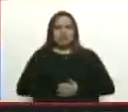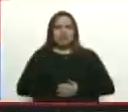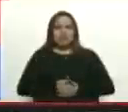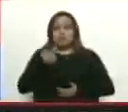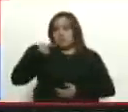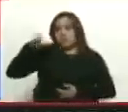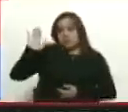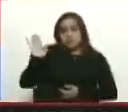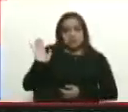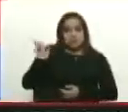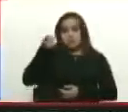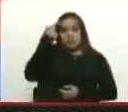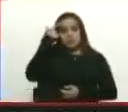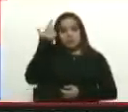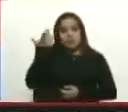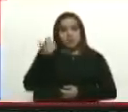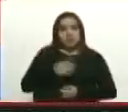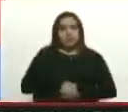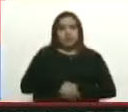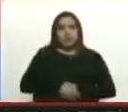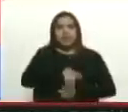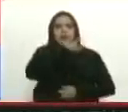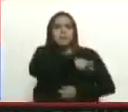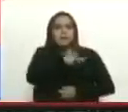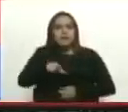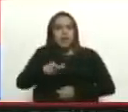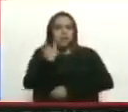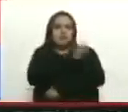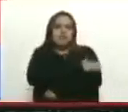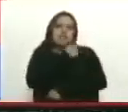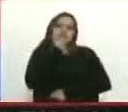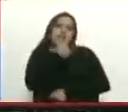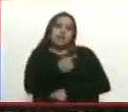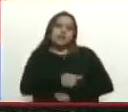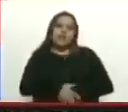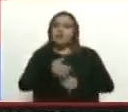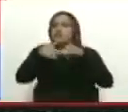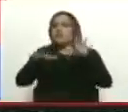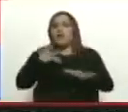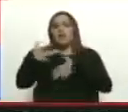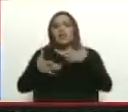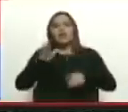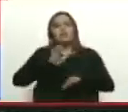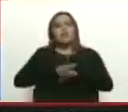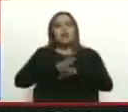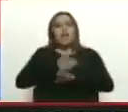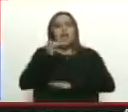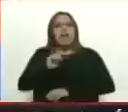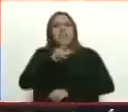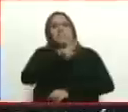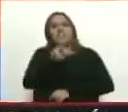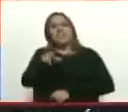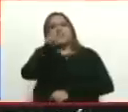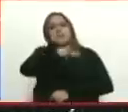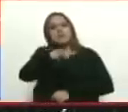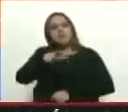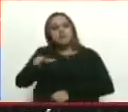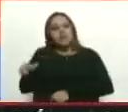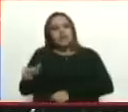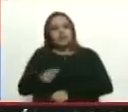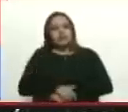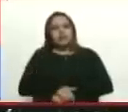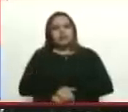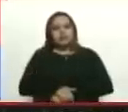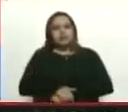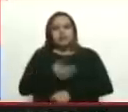¿no? Inmediatamente la gente de la oposición dijo, suspendió el acto porque tenía 20 personas. Y se